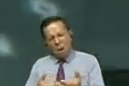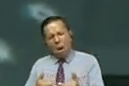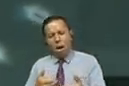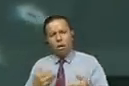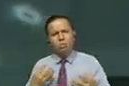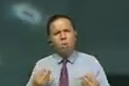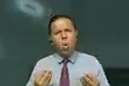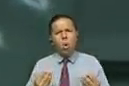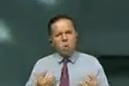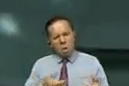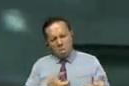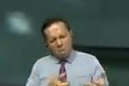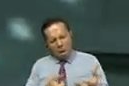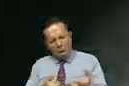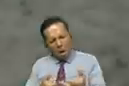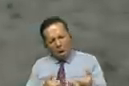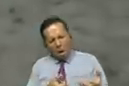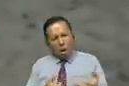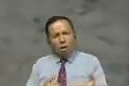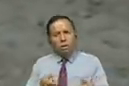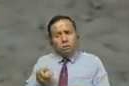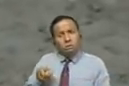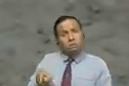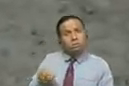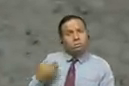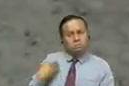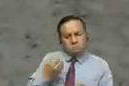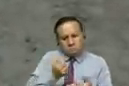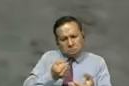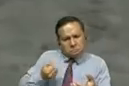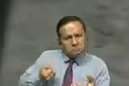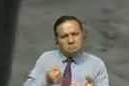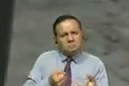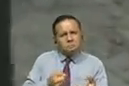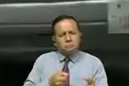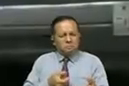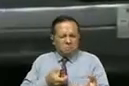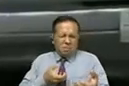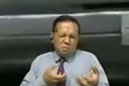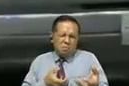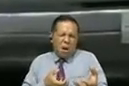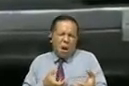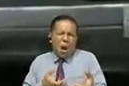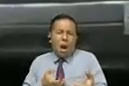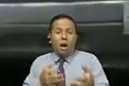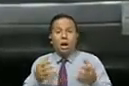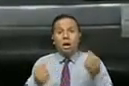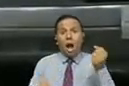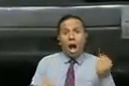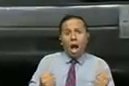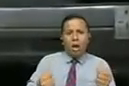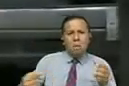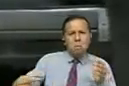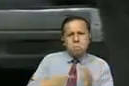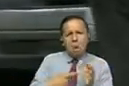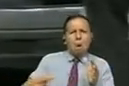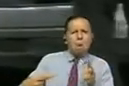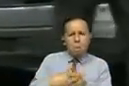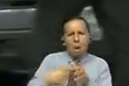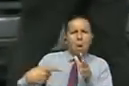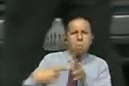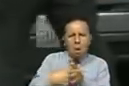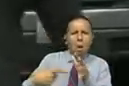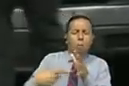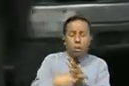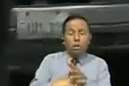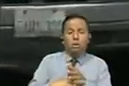los gatilleros, quienes utilizaron armas automáticas, balas que atravesaron la carrocería alcanzando a López, quien falleció en